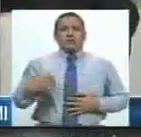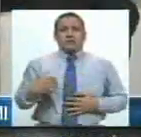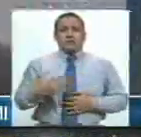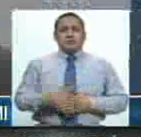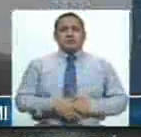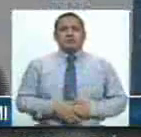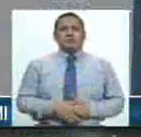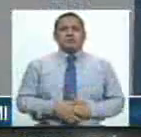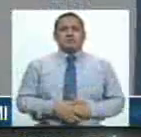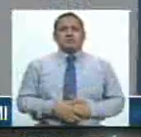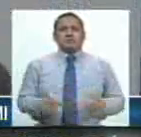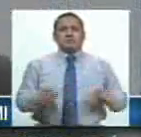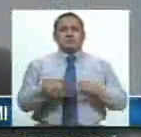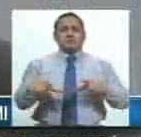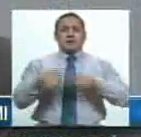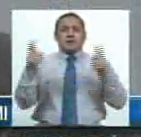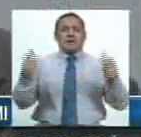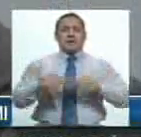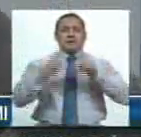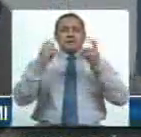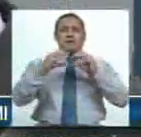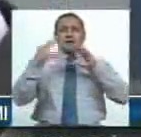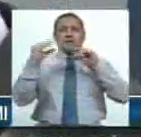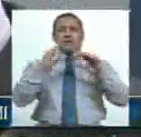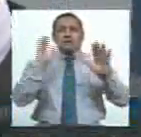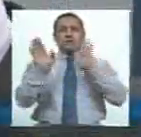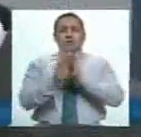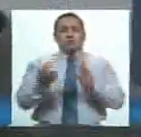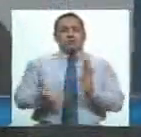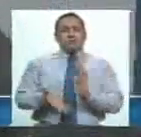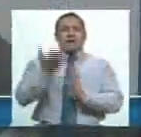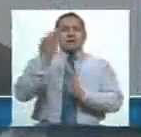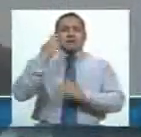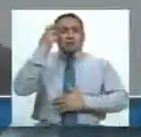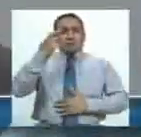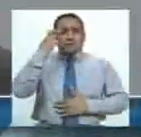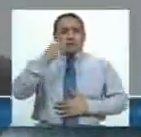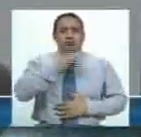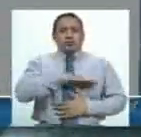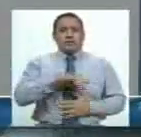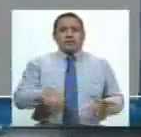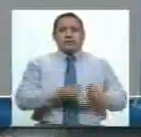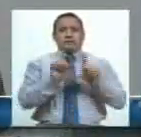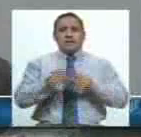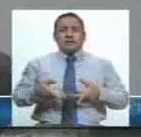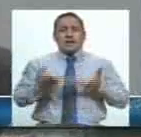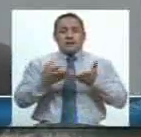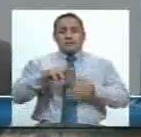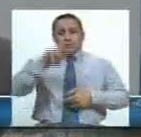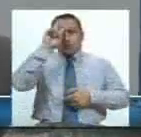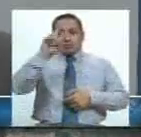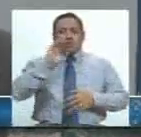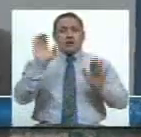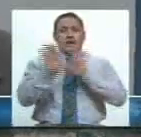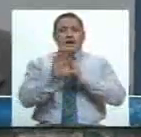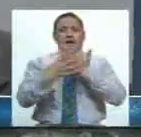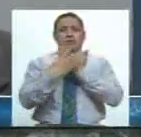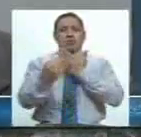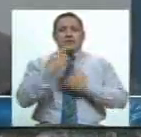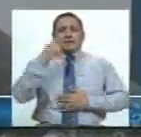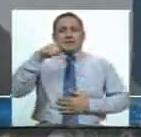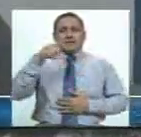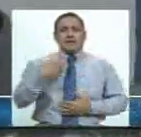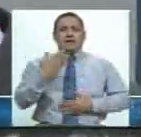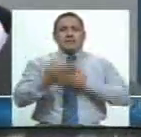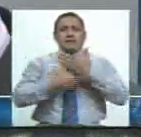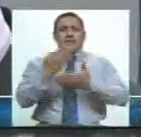Segura. Grandes temas que se han discutido, como por ejemplo la relevancia de las políticas sociales, y han puesto al Perú como un ejemplo. La necesidad de